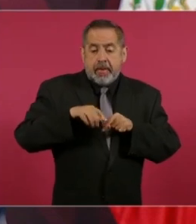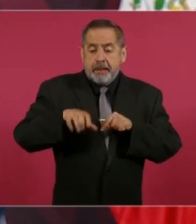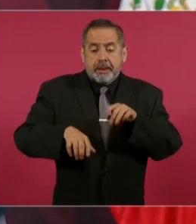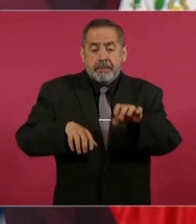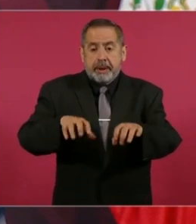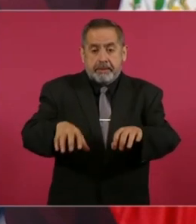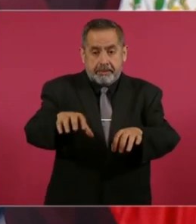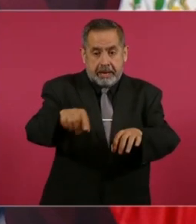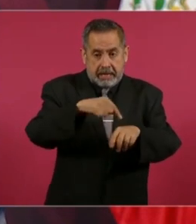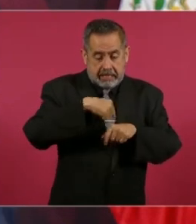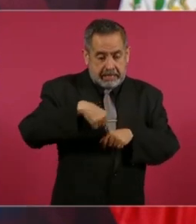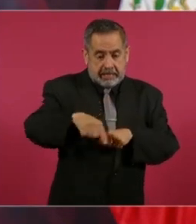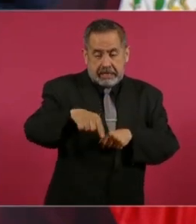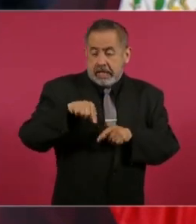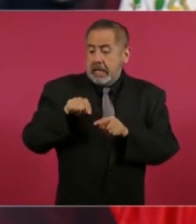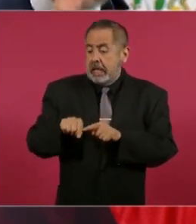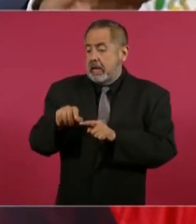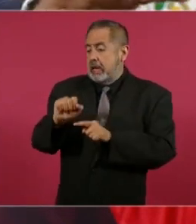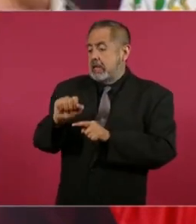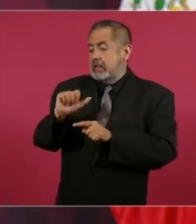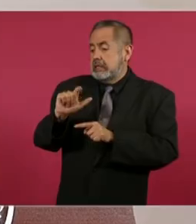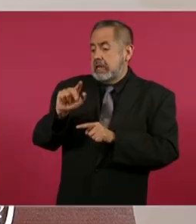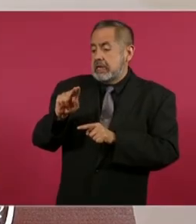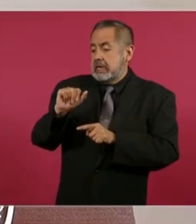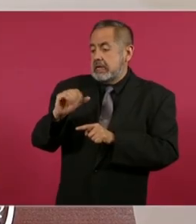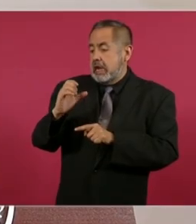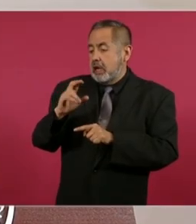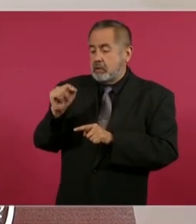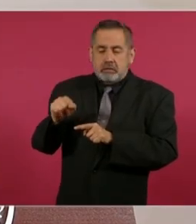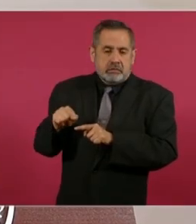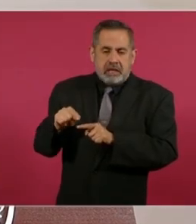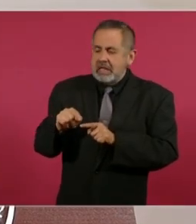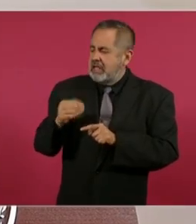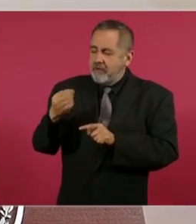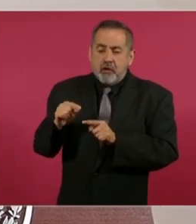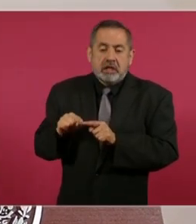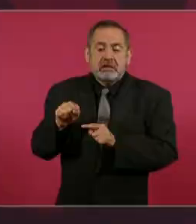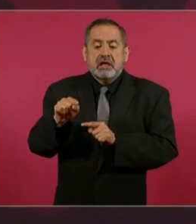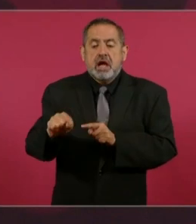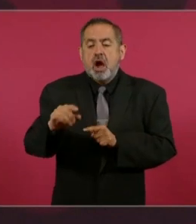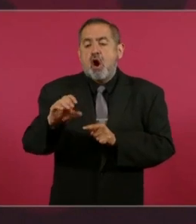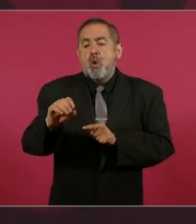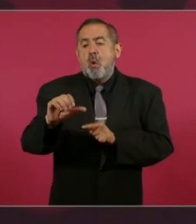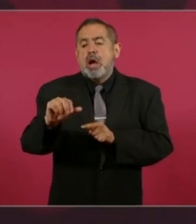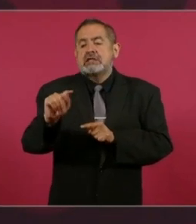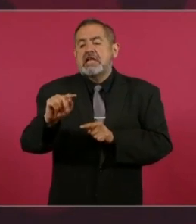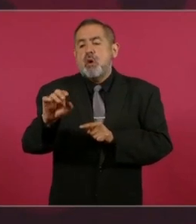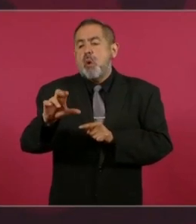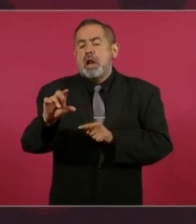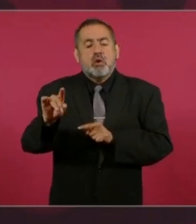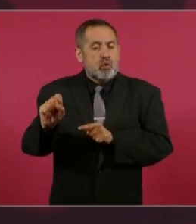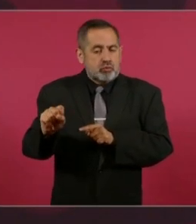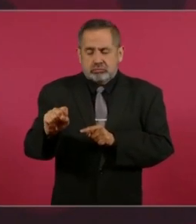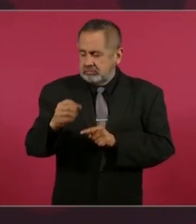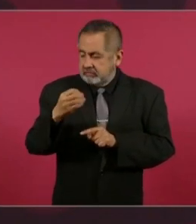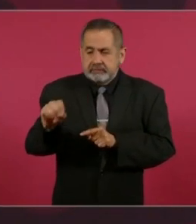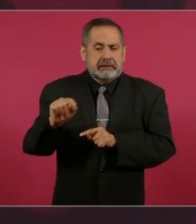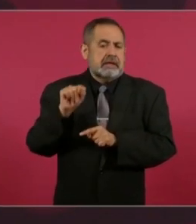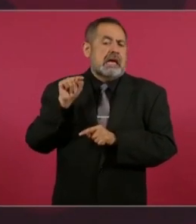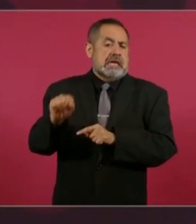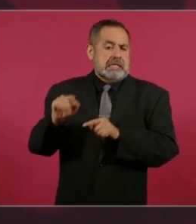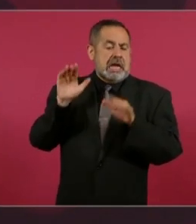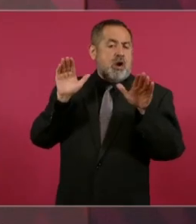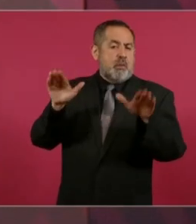que es Salina Cruz, pues tiene que estar Coatzacoalcos o el aeropuerto que